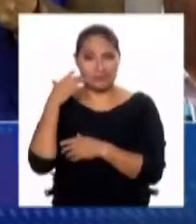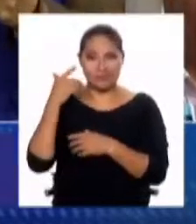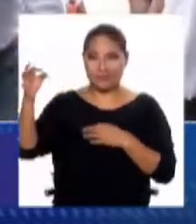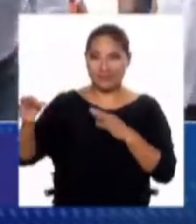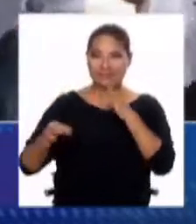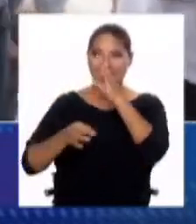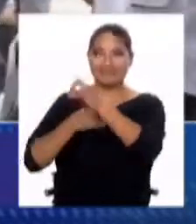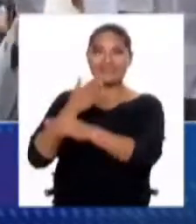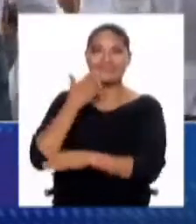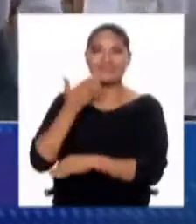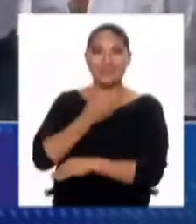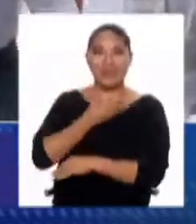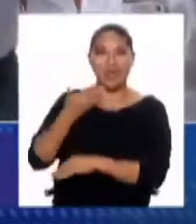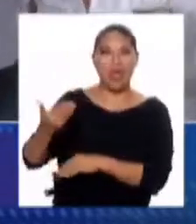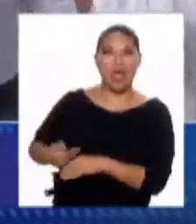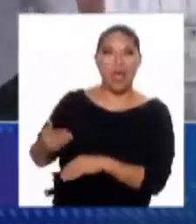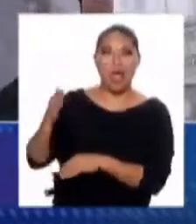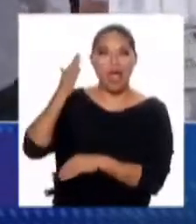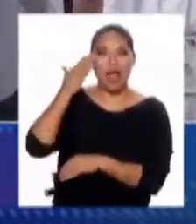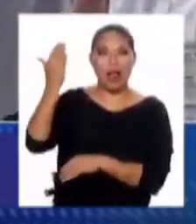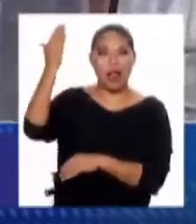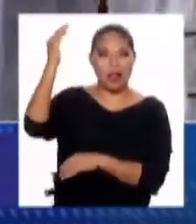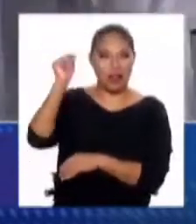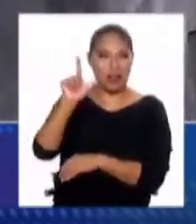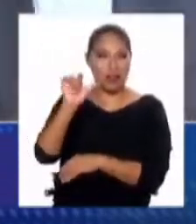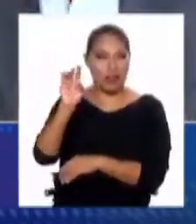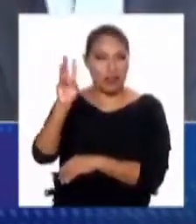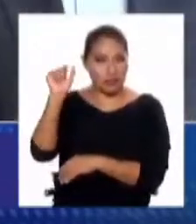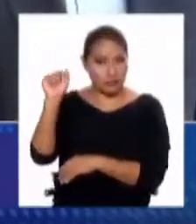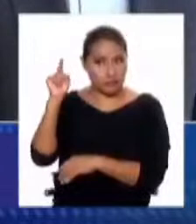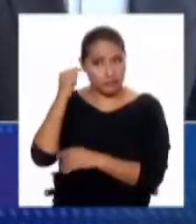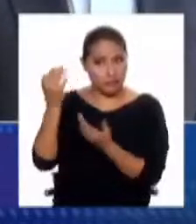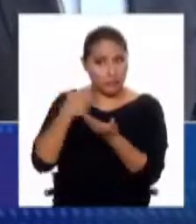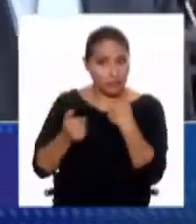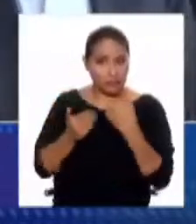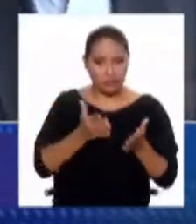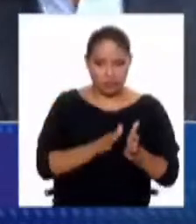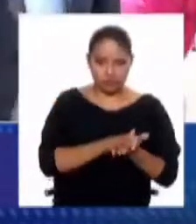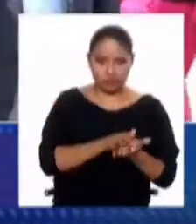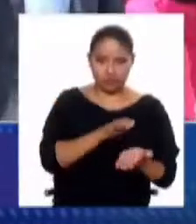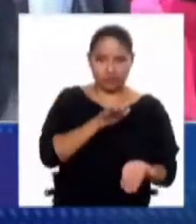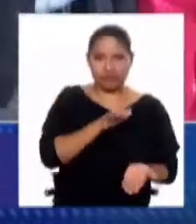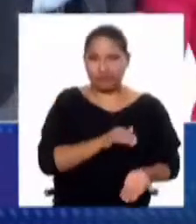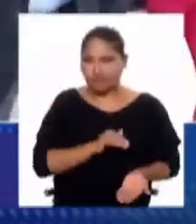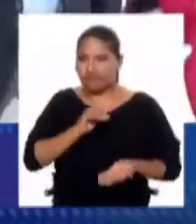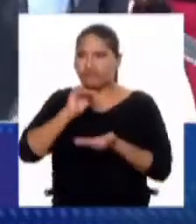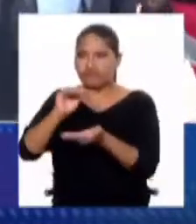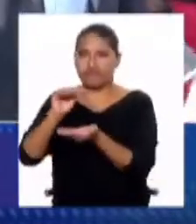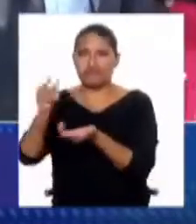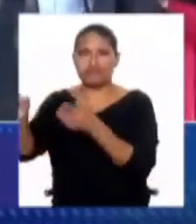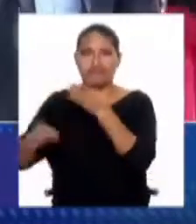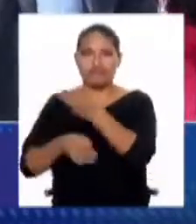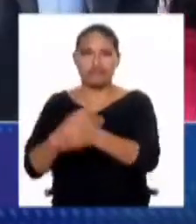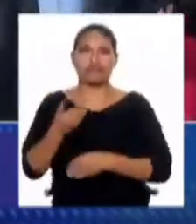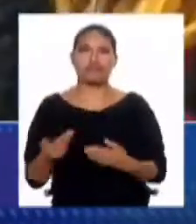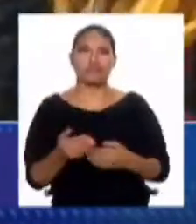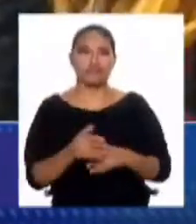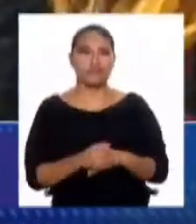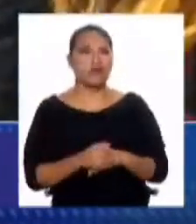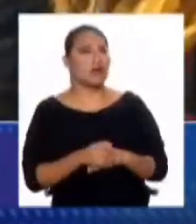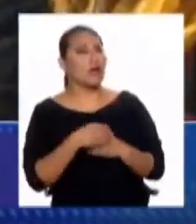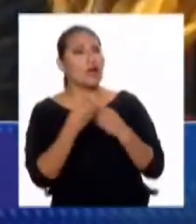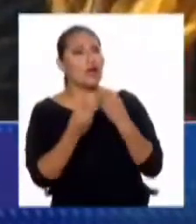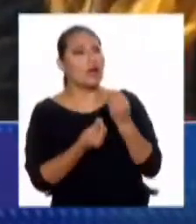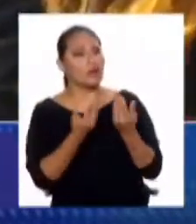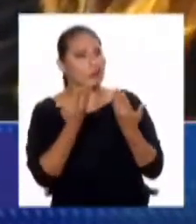García. Durante el periodo nuestro no hubo plata. Pero todo eso, de alguna manera, como dirían bíblicamente, se borra con